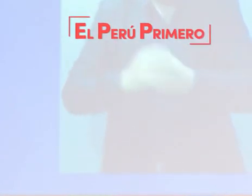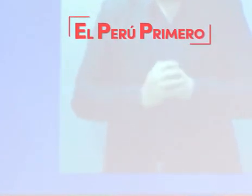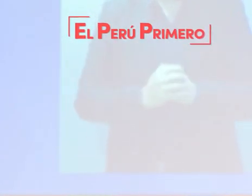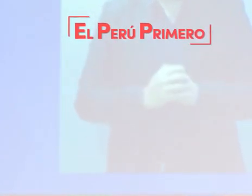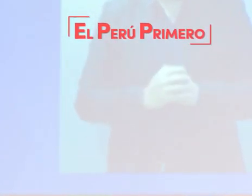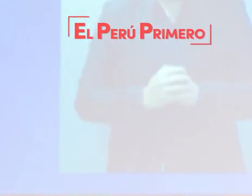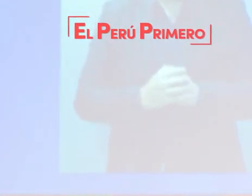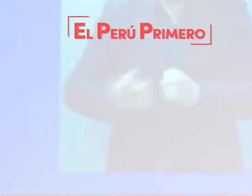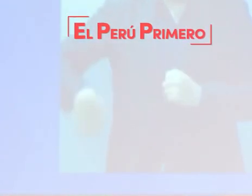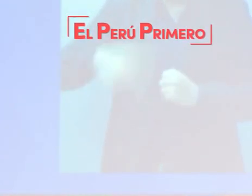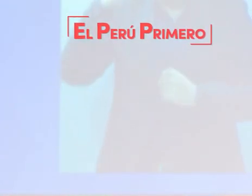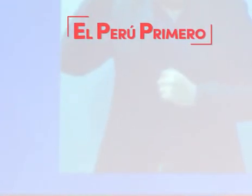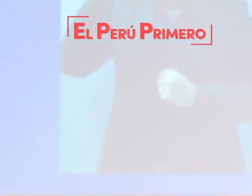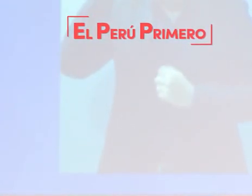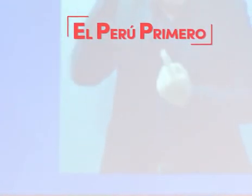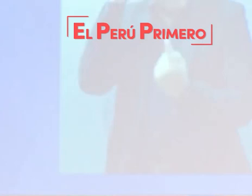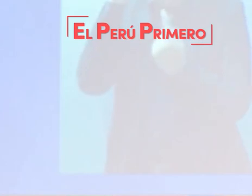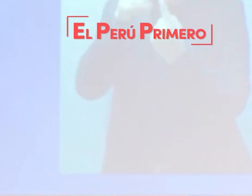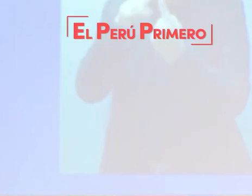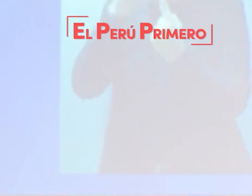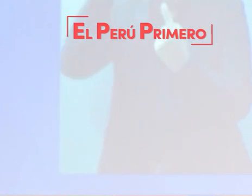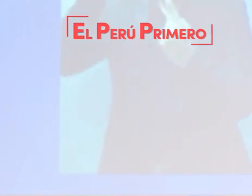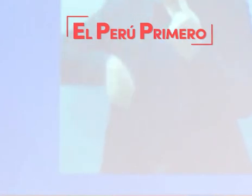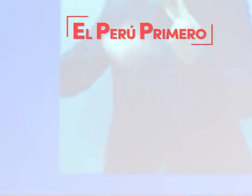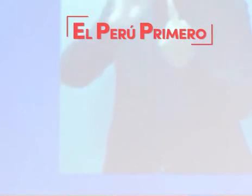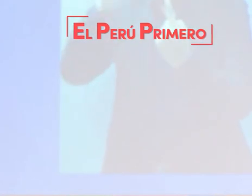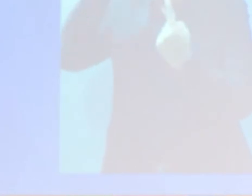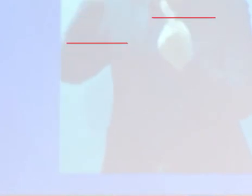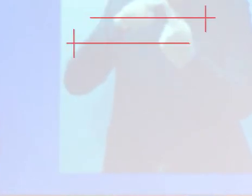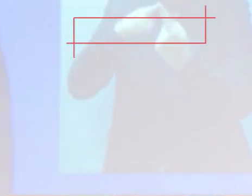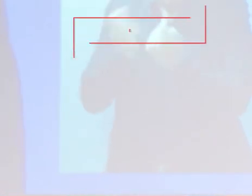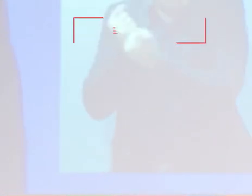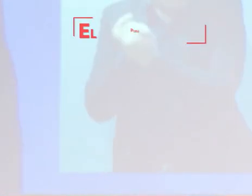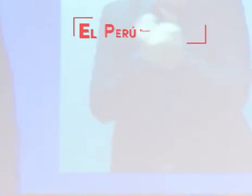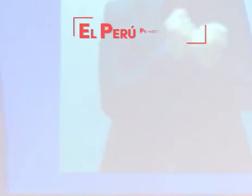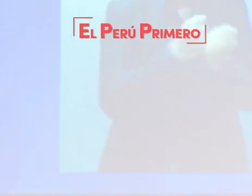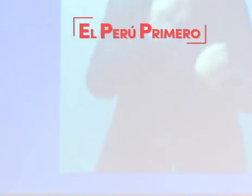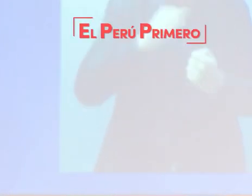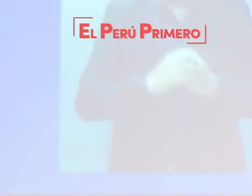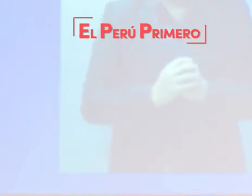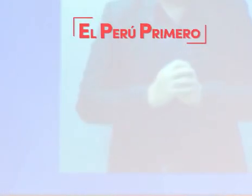ponemos tanto énfasis a la lucha contra la corrupción.